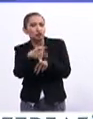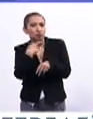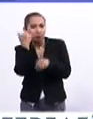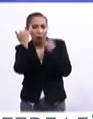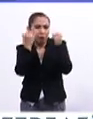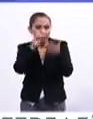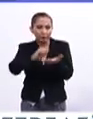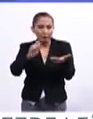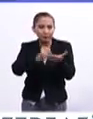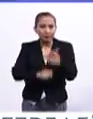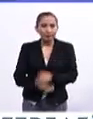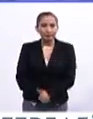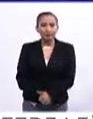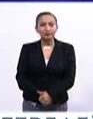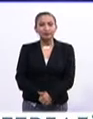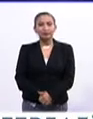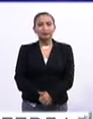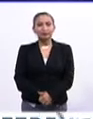proceso creativo.